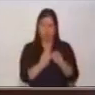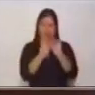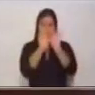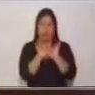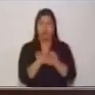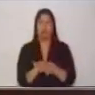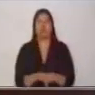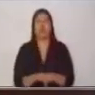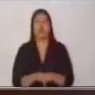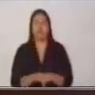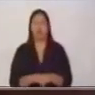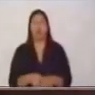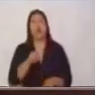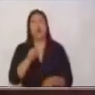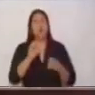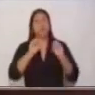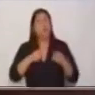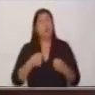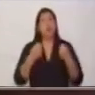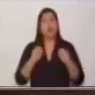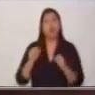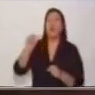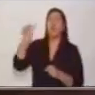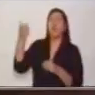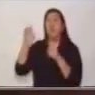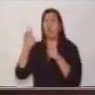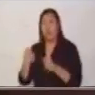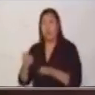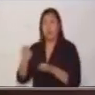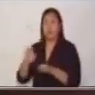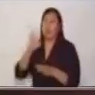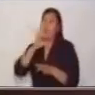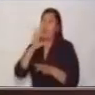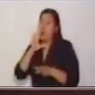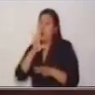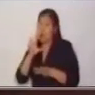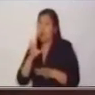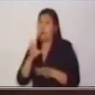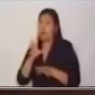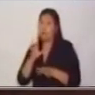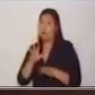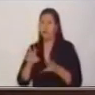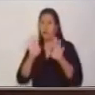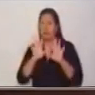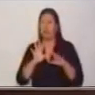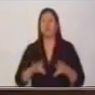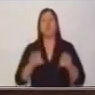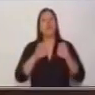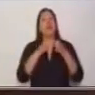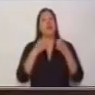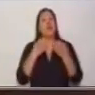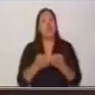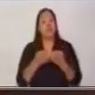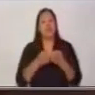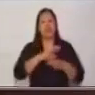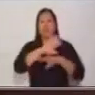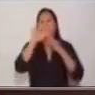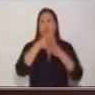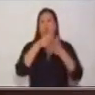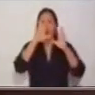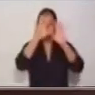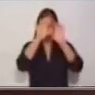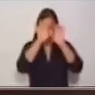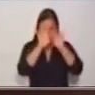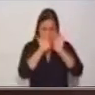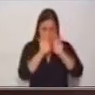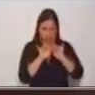sino puedes hacer que alguien más hable por medio de ti. Y el cuerpo entonces será el desarrollo progresivo que nos dará